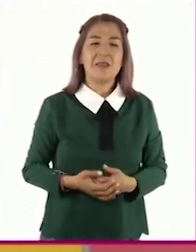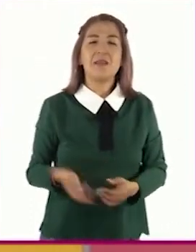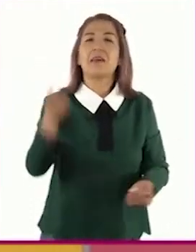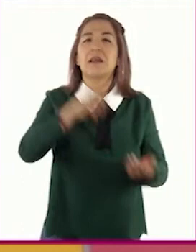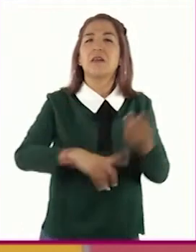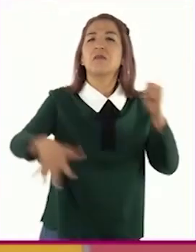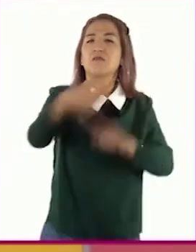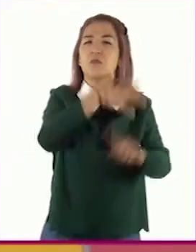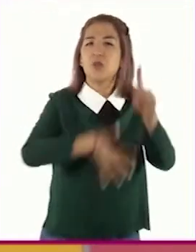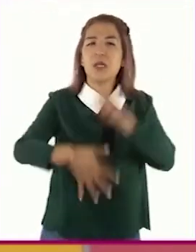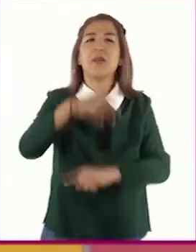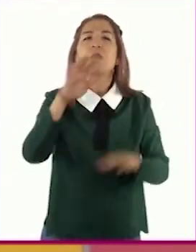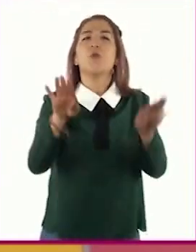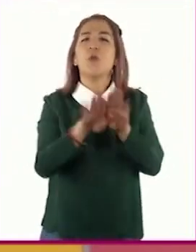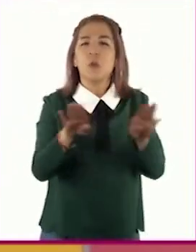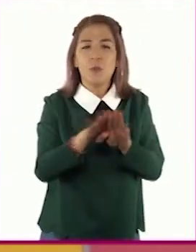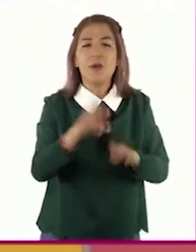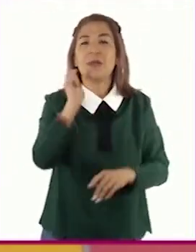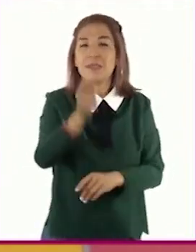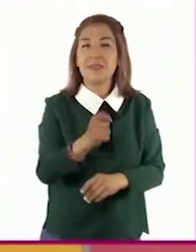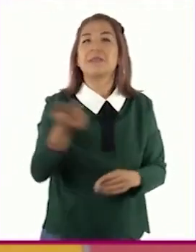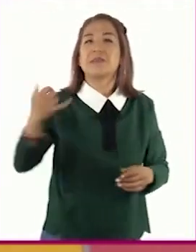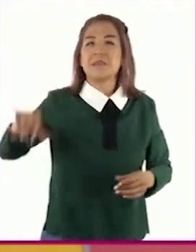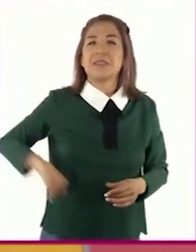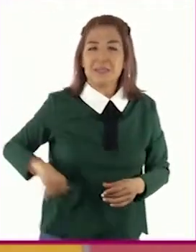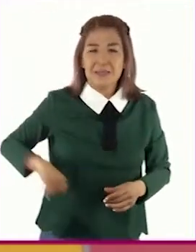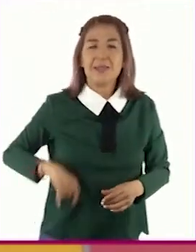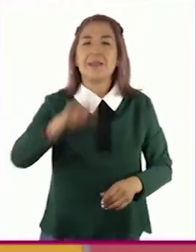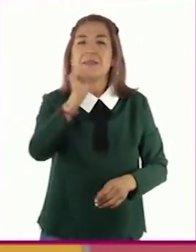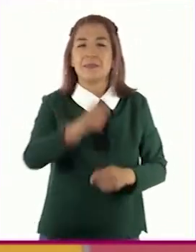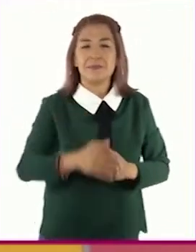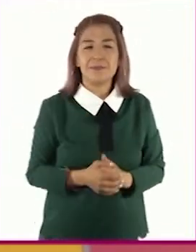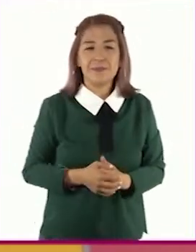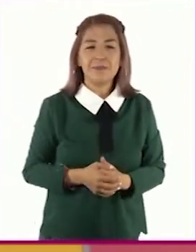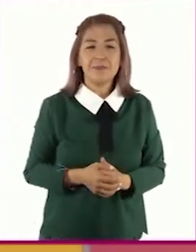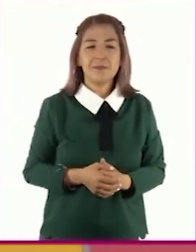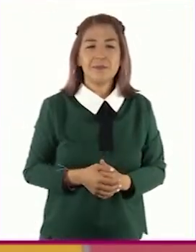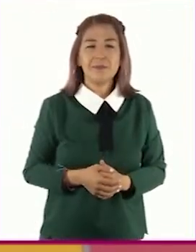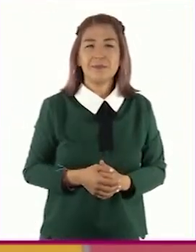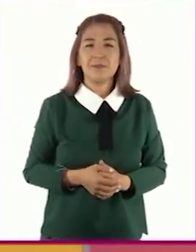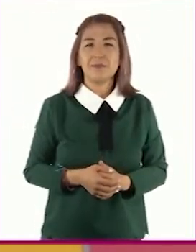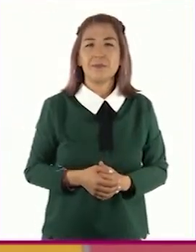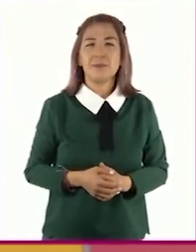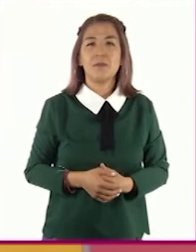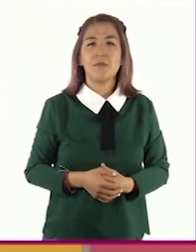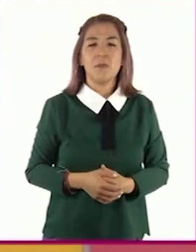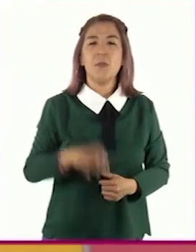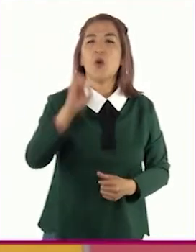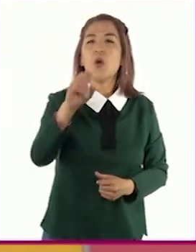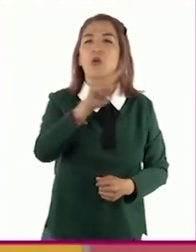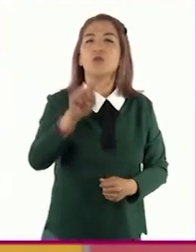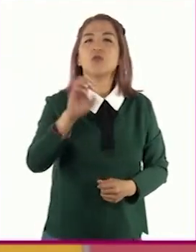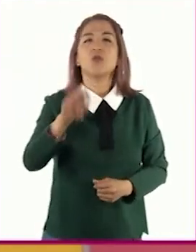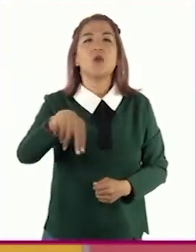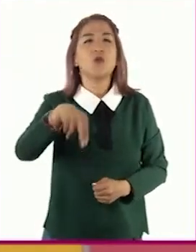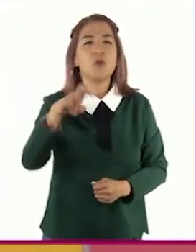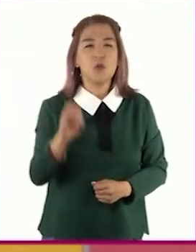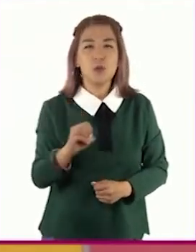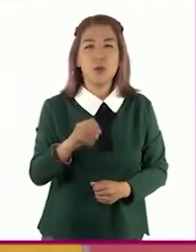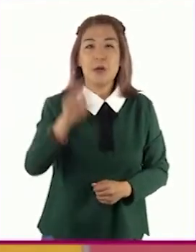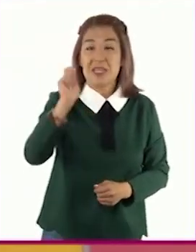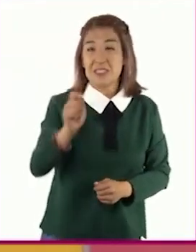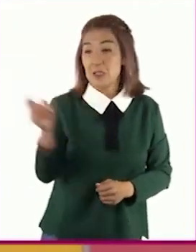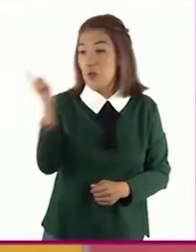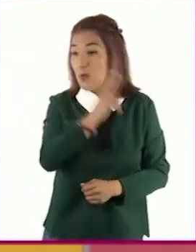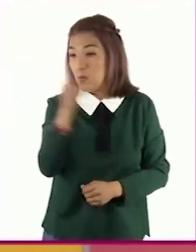cuestión ambiental, fíjense que ahí hay un asunto muy interesante y que es precisamente el del ozono. ¿Sí? El